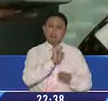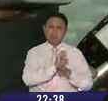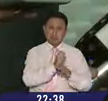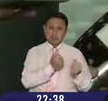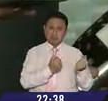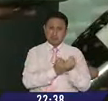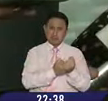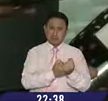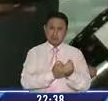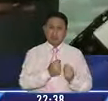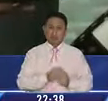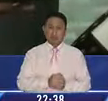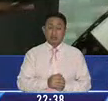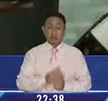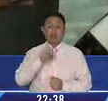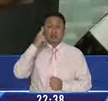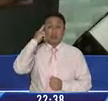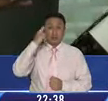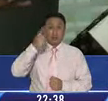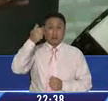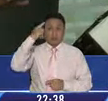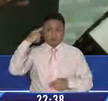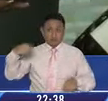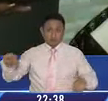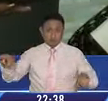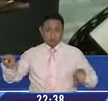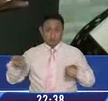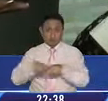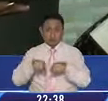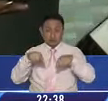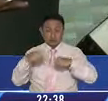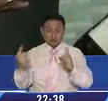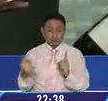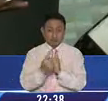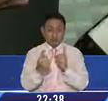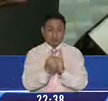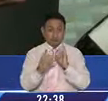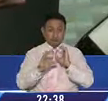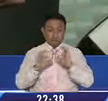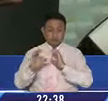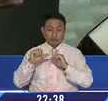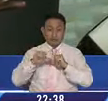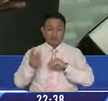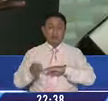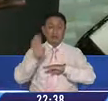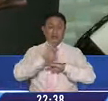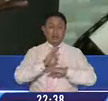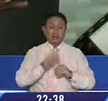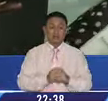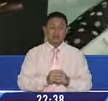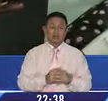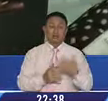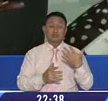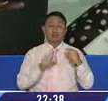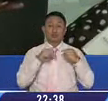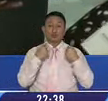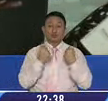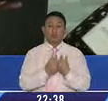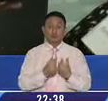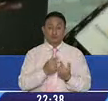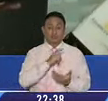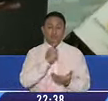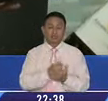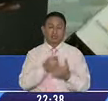gobierno pasó por un proceso justamente de acuerdos, de puntos de encuentro, porque de eso se trata, con la Asamblea Nacional, con las 5 bancadas. Por supuesto, deberá